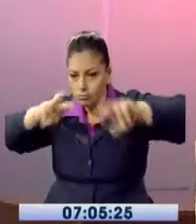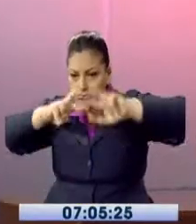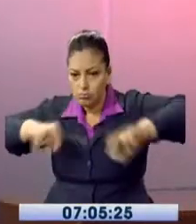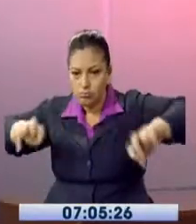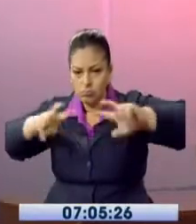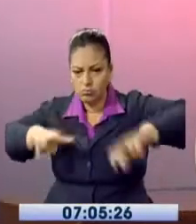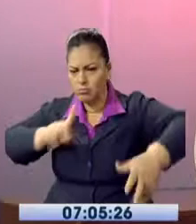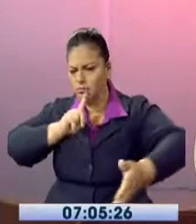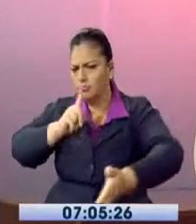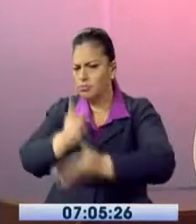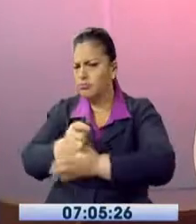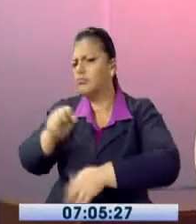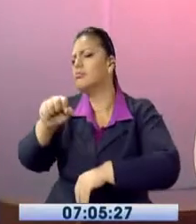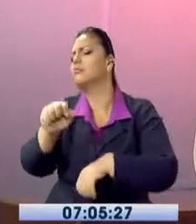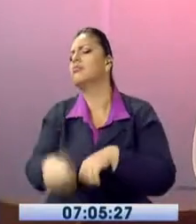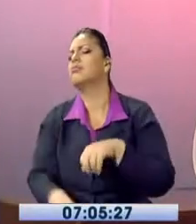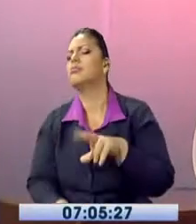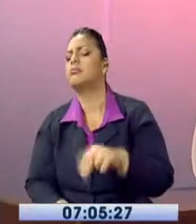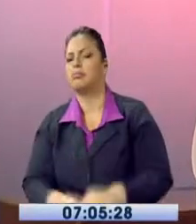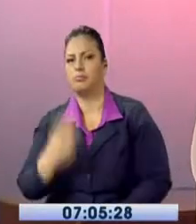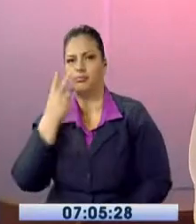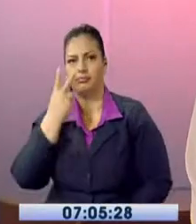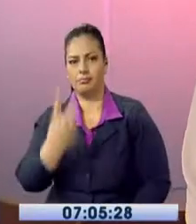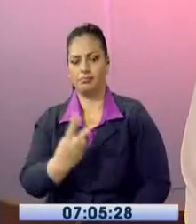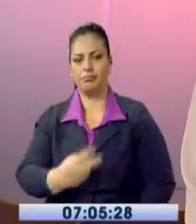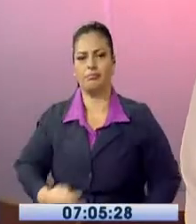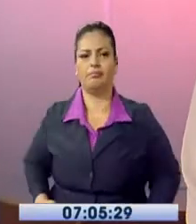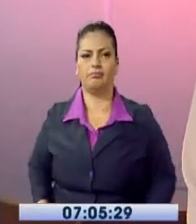siniestro se provocó por otra causa. Veamos.